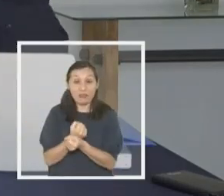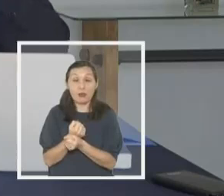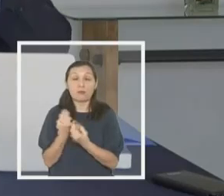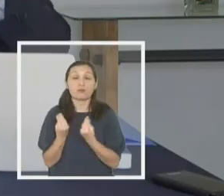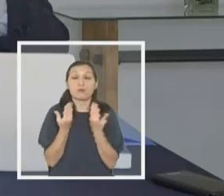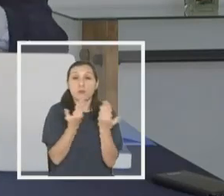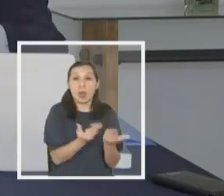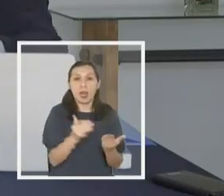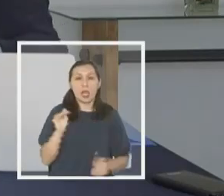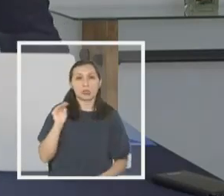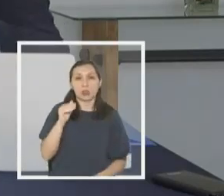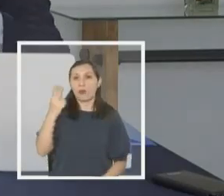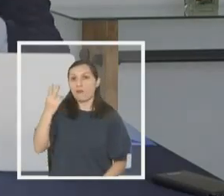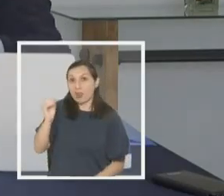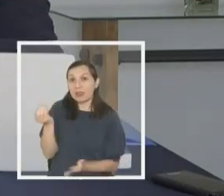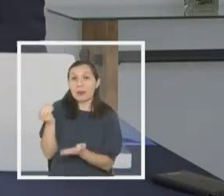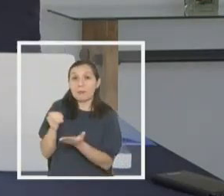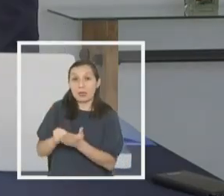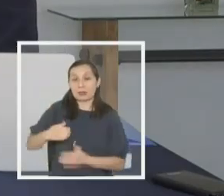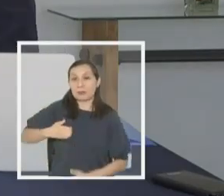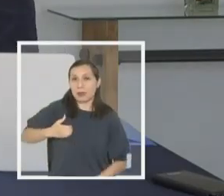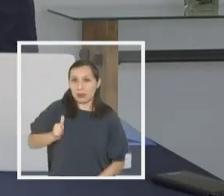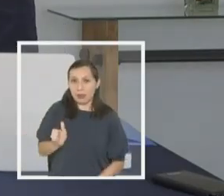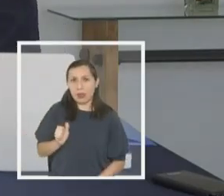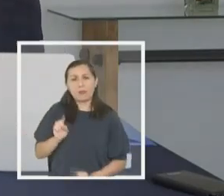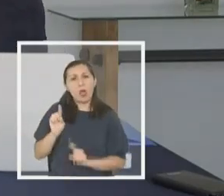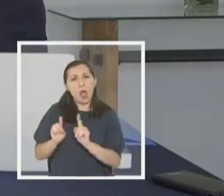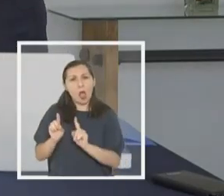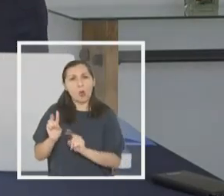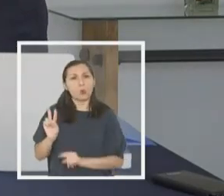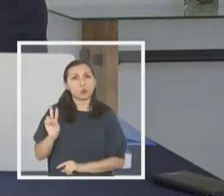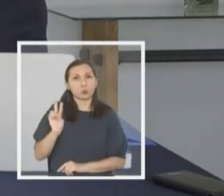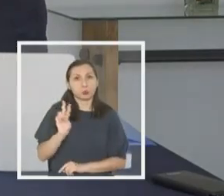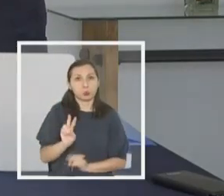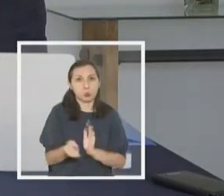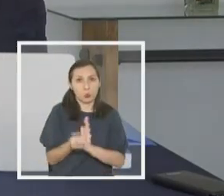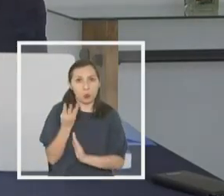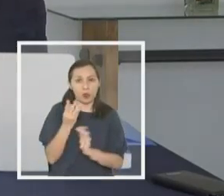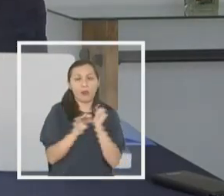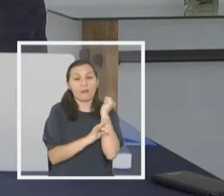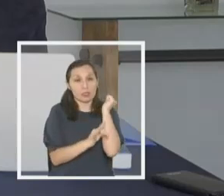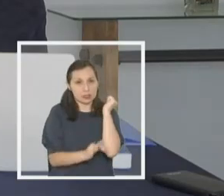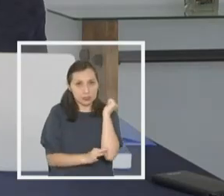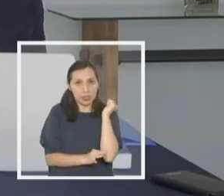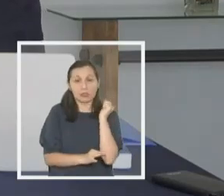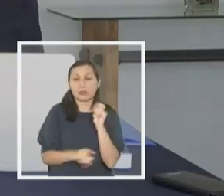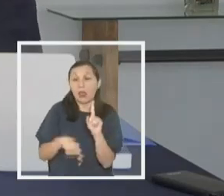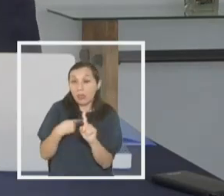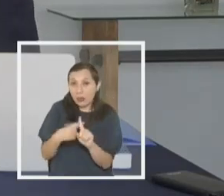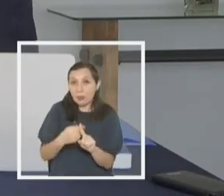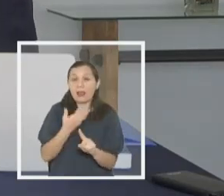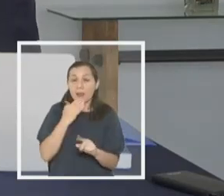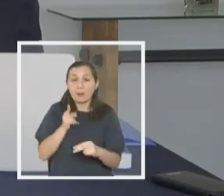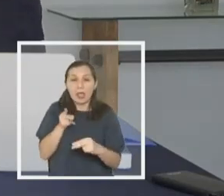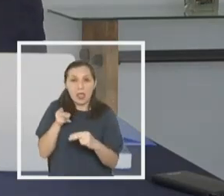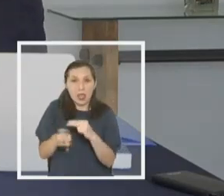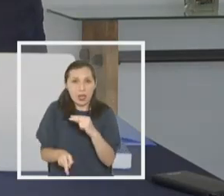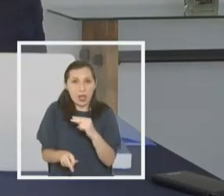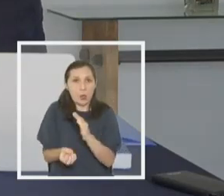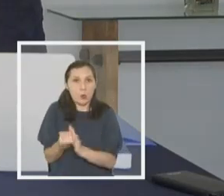Alto Hospicio, hay 20 PDIs más, un par de fiscales. Nuevos fiscales. Además, se va a